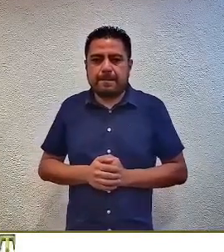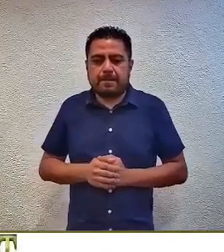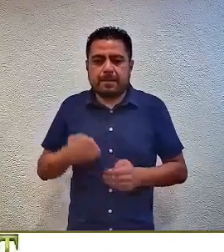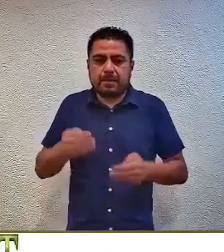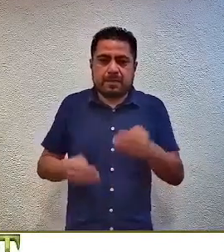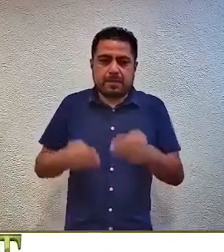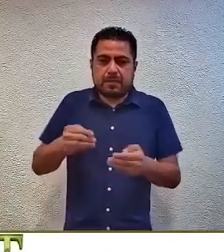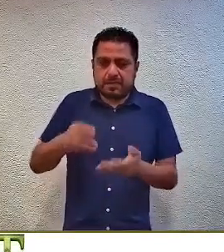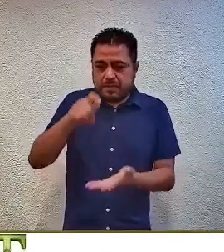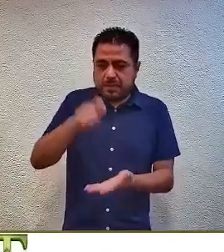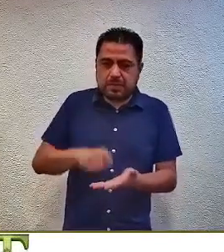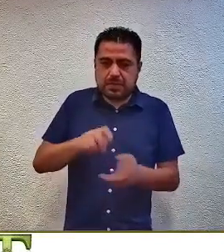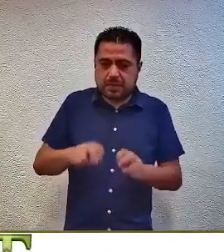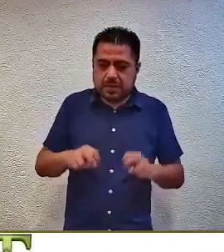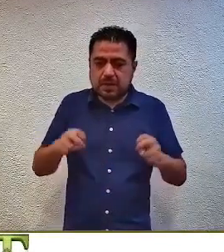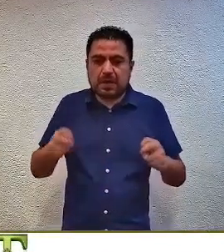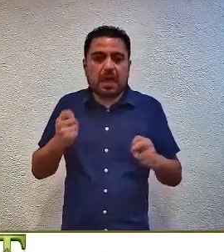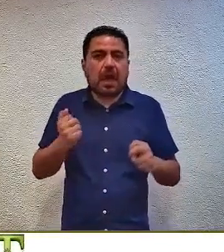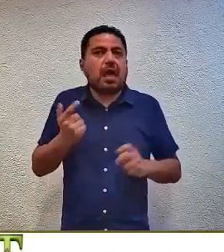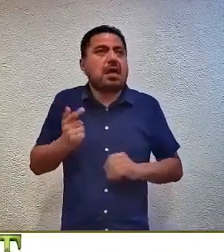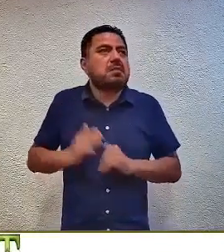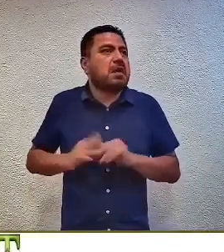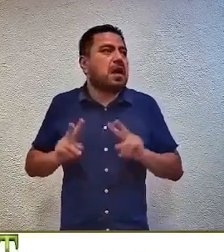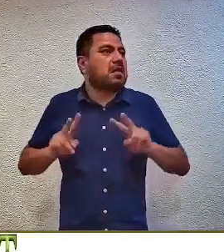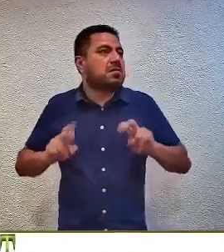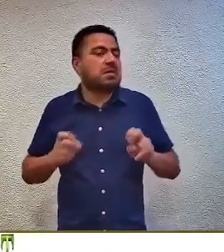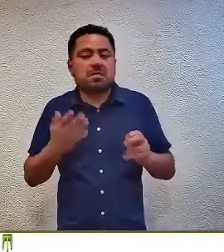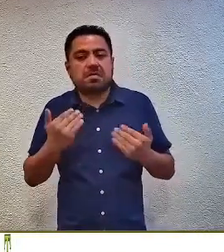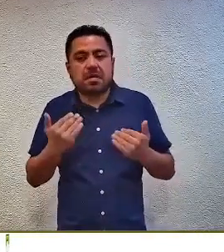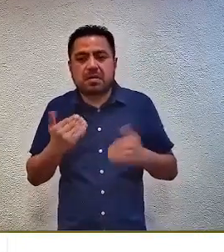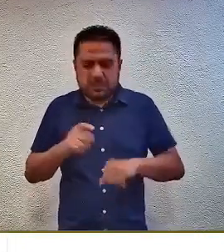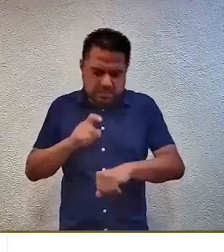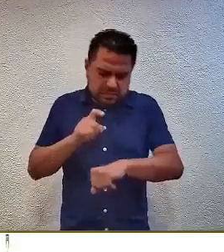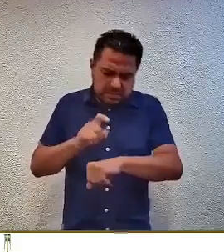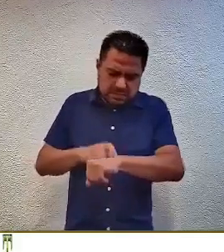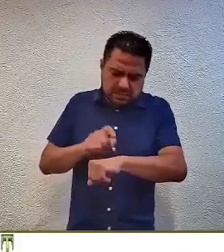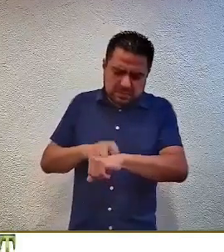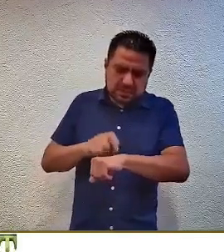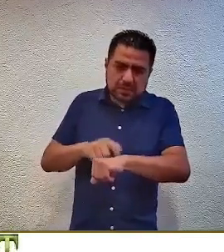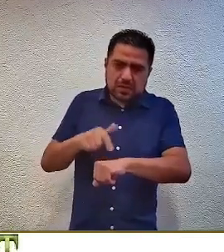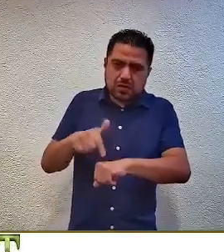Magistrada, magistrado, al no haber más asuntos por tratar, siendo las